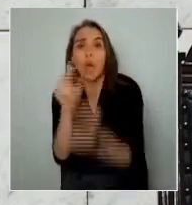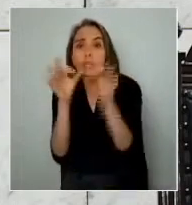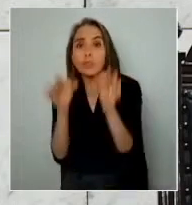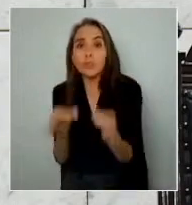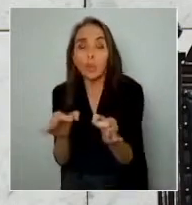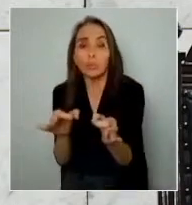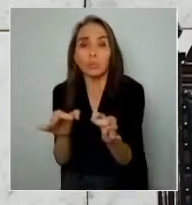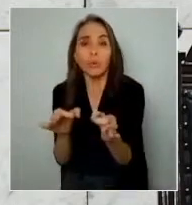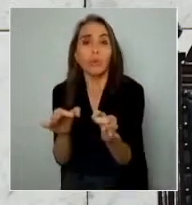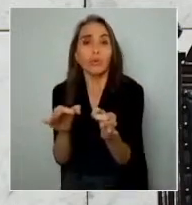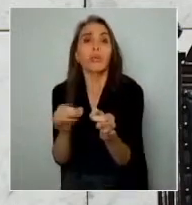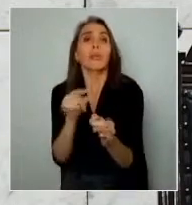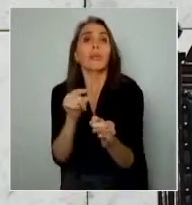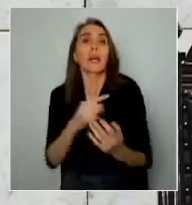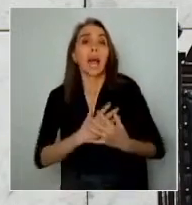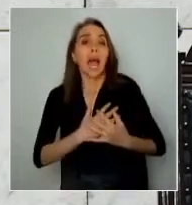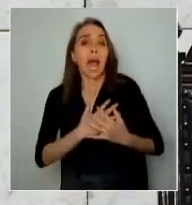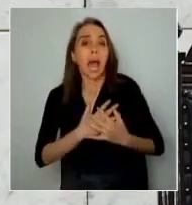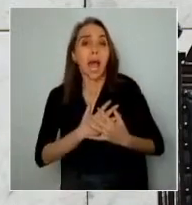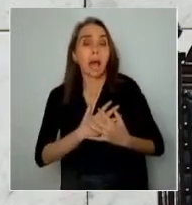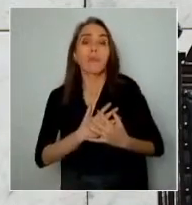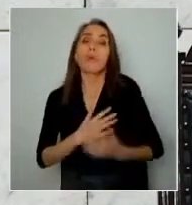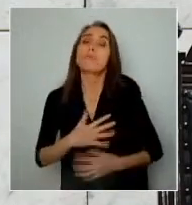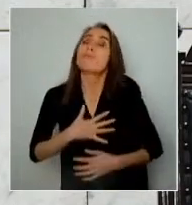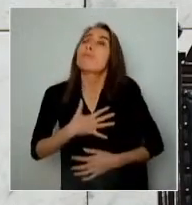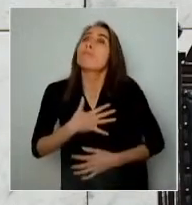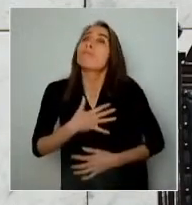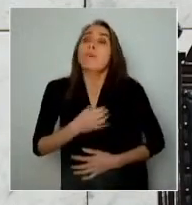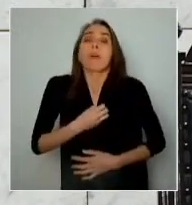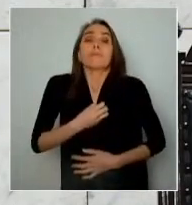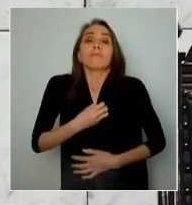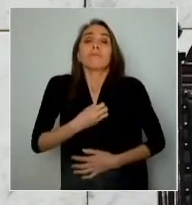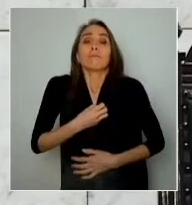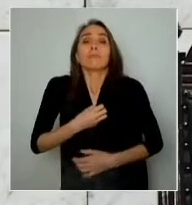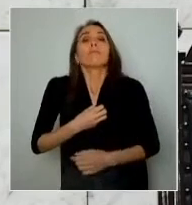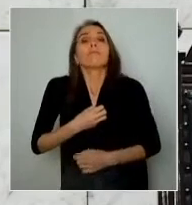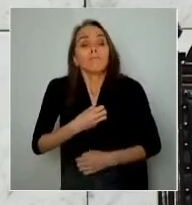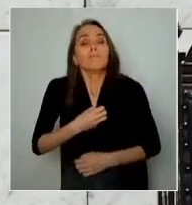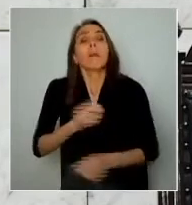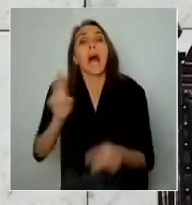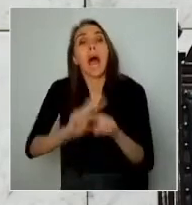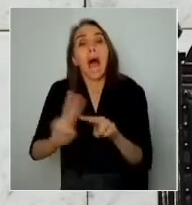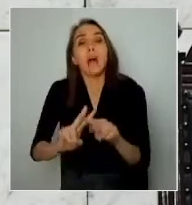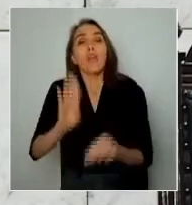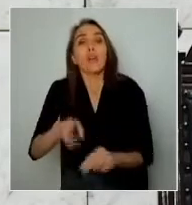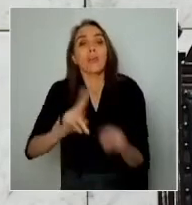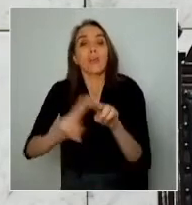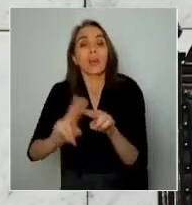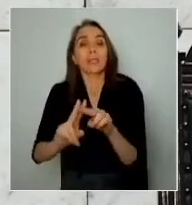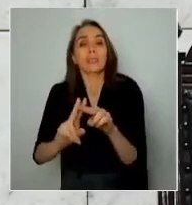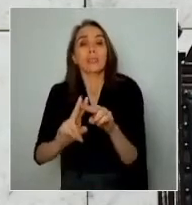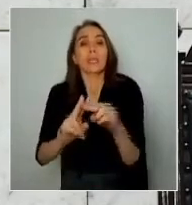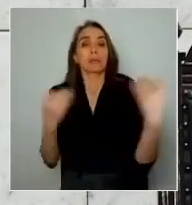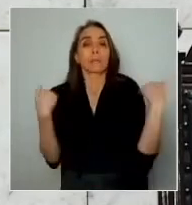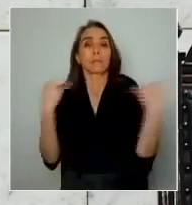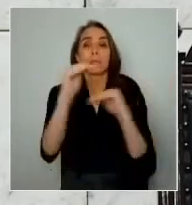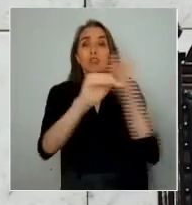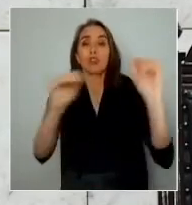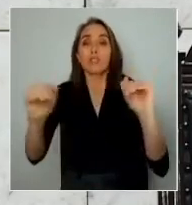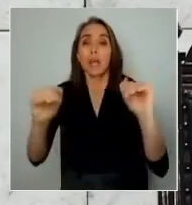ese amor que se deja conmover para hacer lo que hay que hacer por el llamamiento al bien común